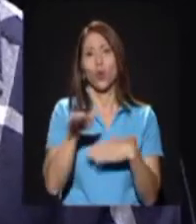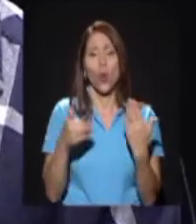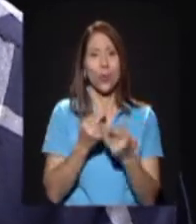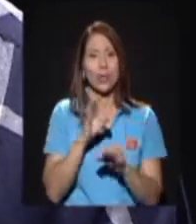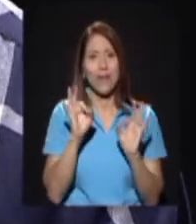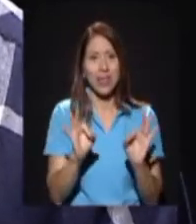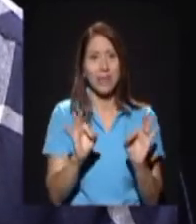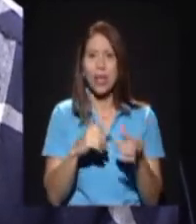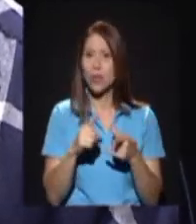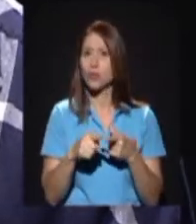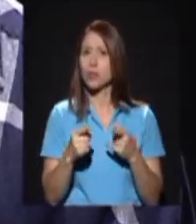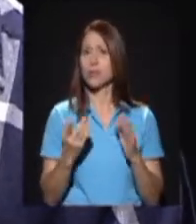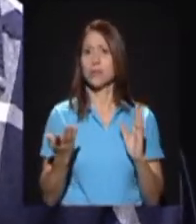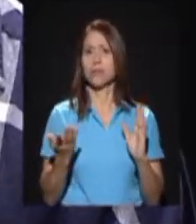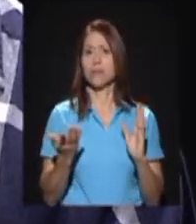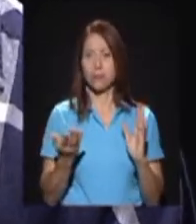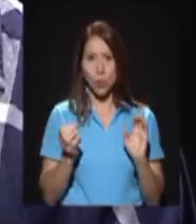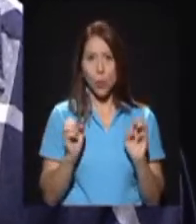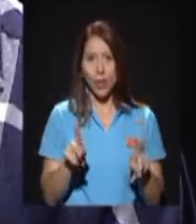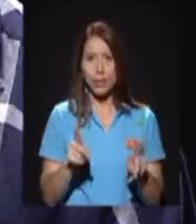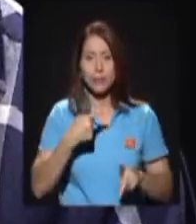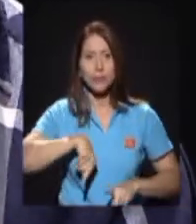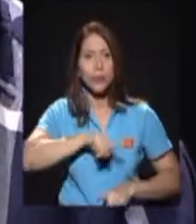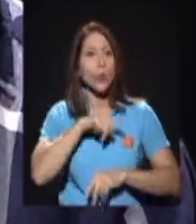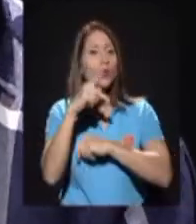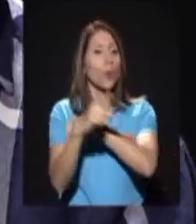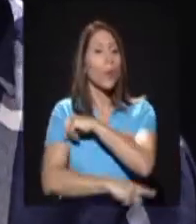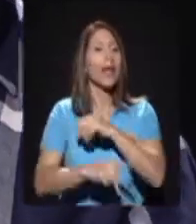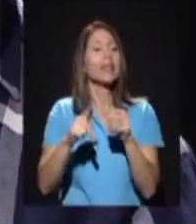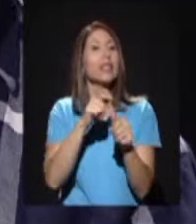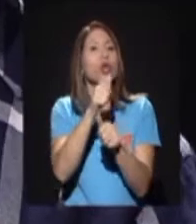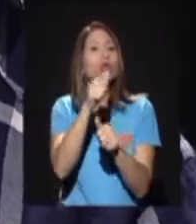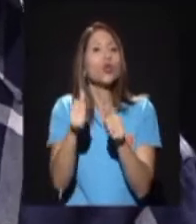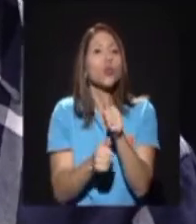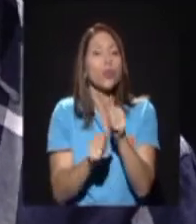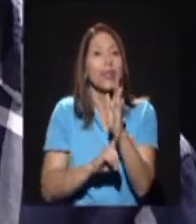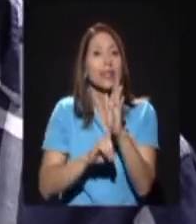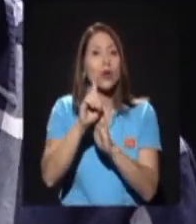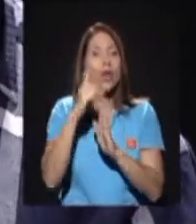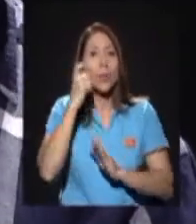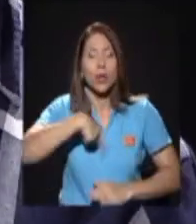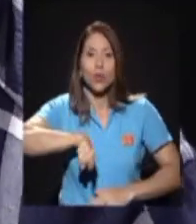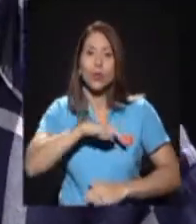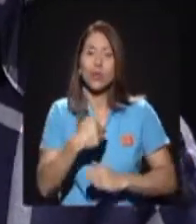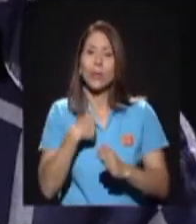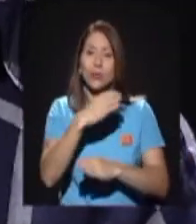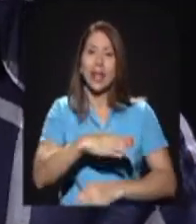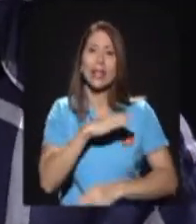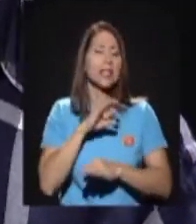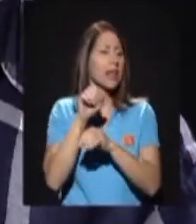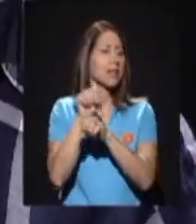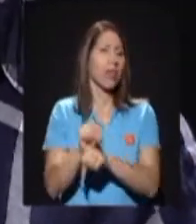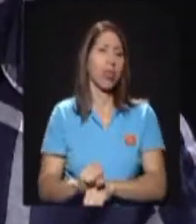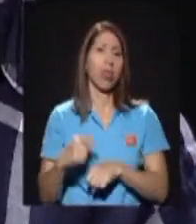Entonces eso era decir, ok, somos un país subdesarrollado porque tenemos muchas características típicas de lo que siempre se